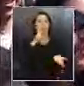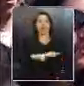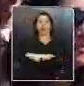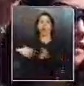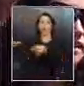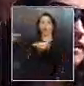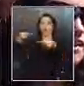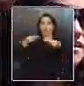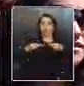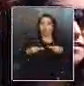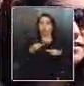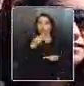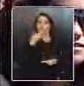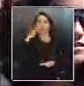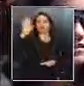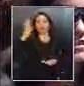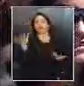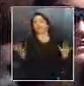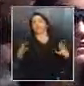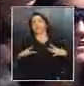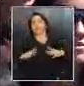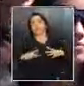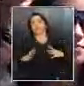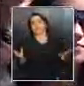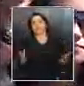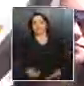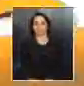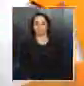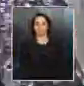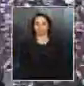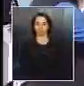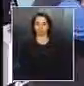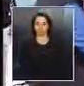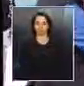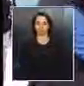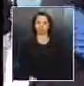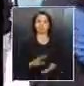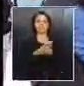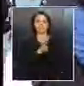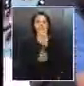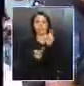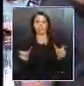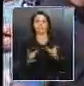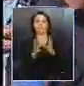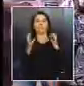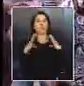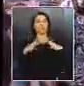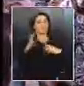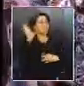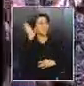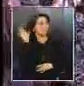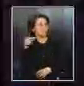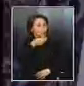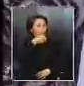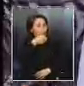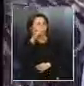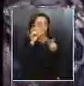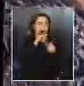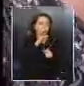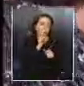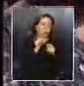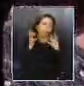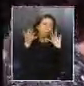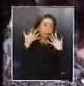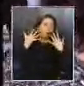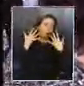llegó ahora el último Así que felice todos muy felices como escuchábamos soportando un intenso calor que hasta